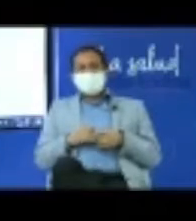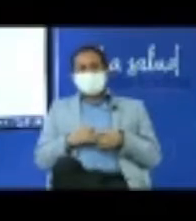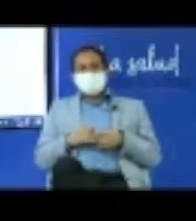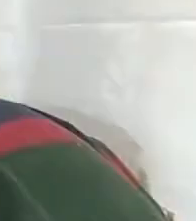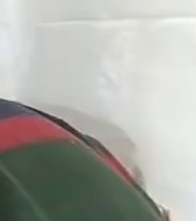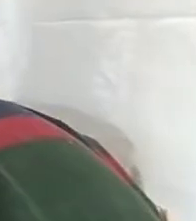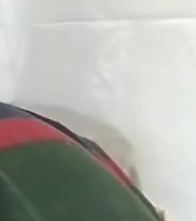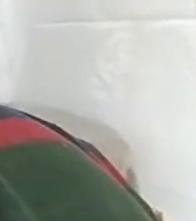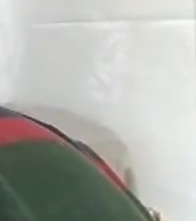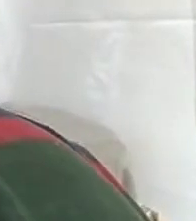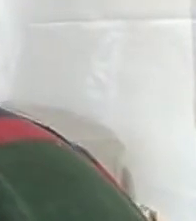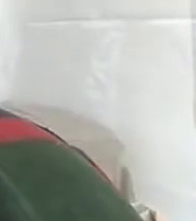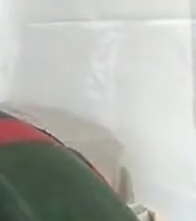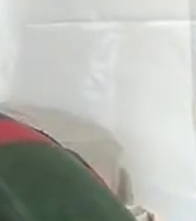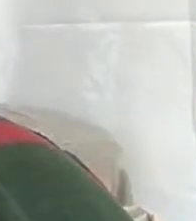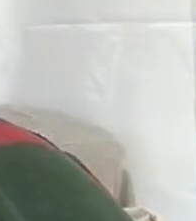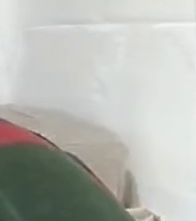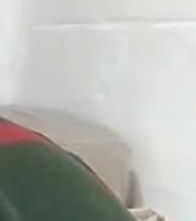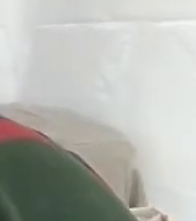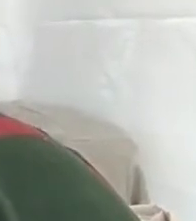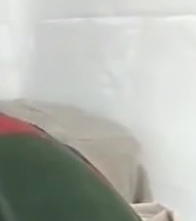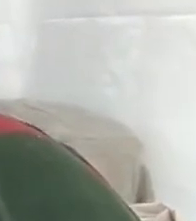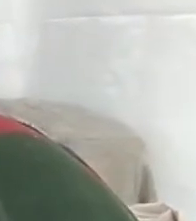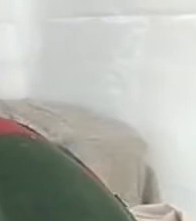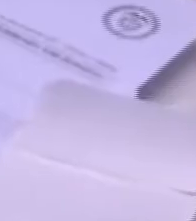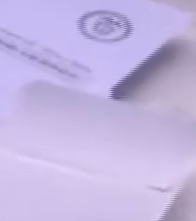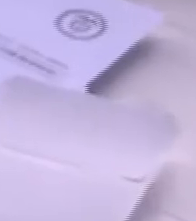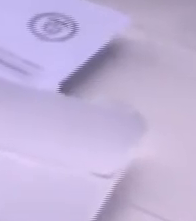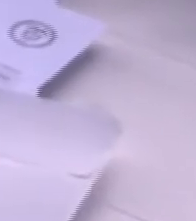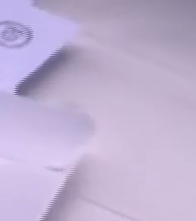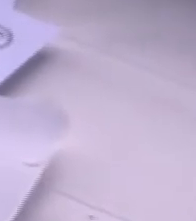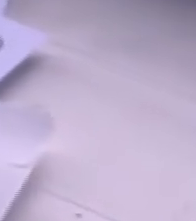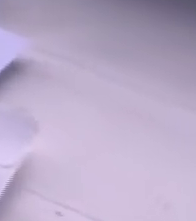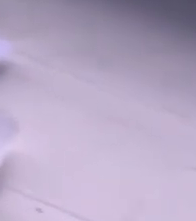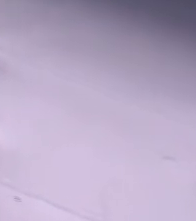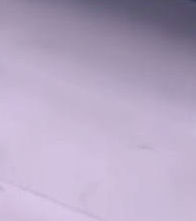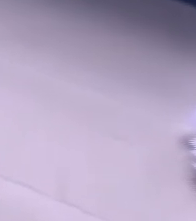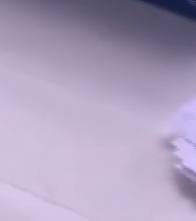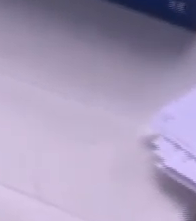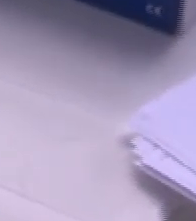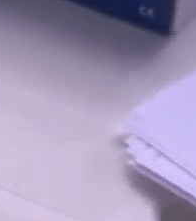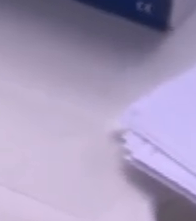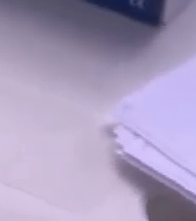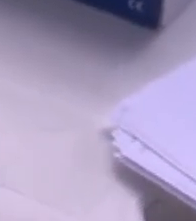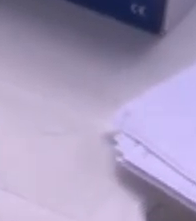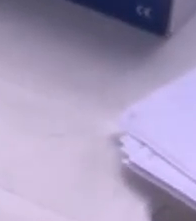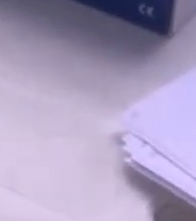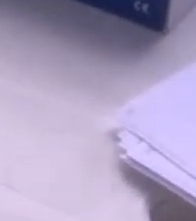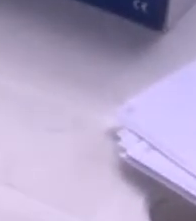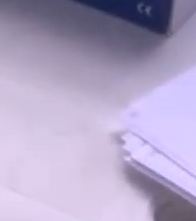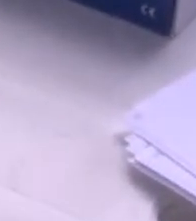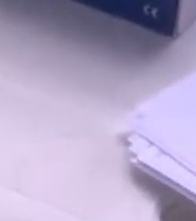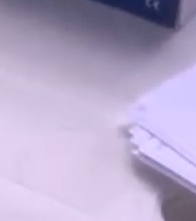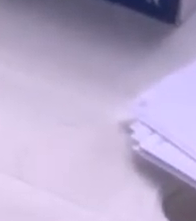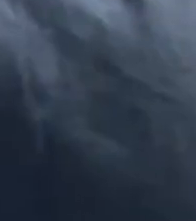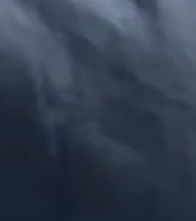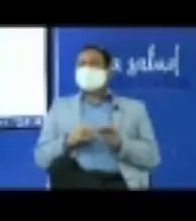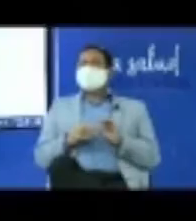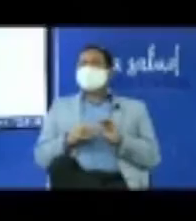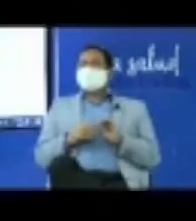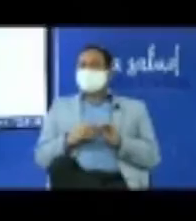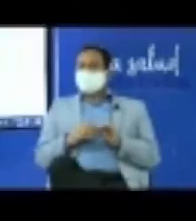medicina legal. En la segunda fase, compuesta por 2 etapas más, se busca reducir el contagio, por lo que se espera vacunar al resto de la